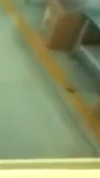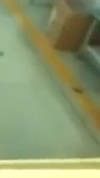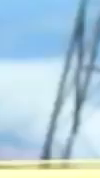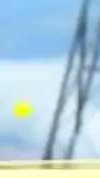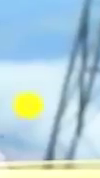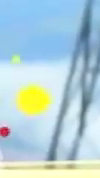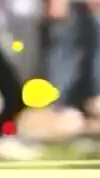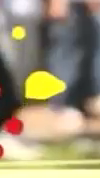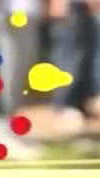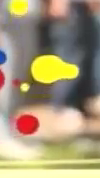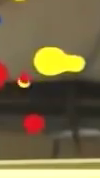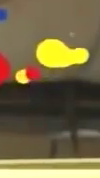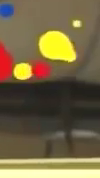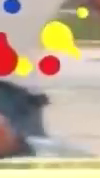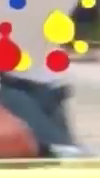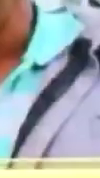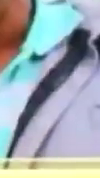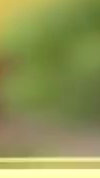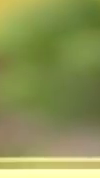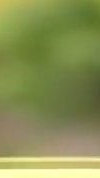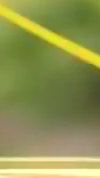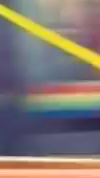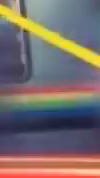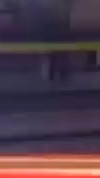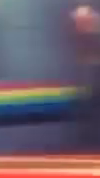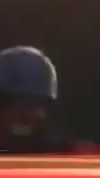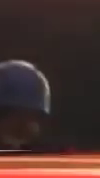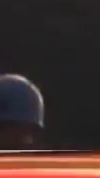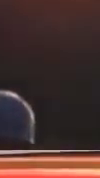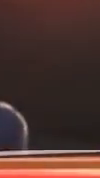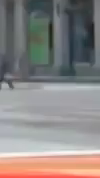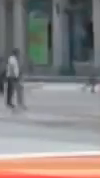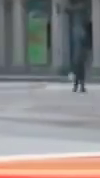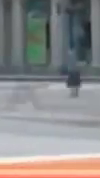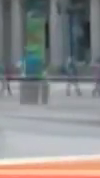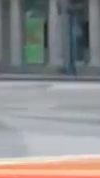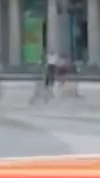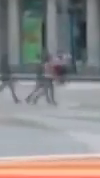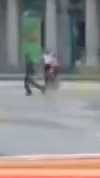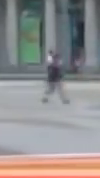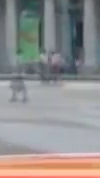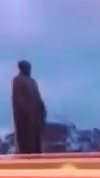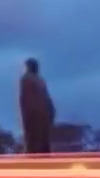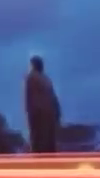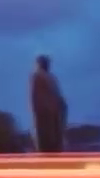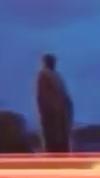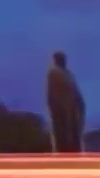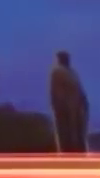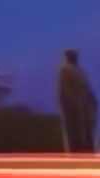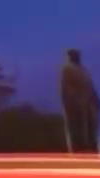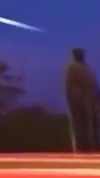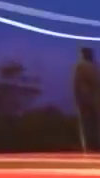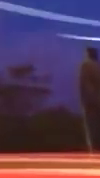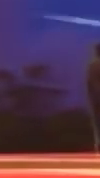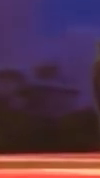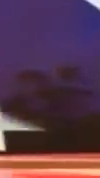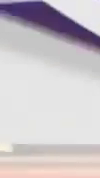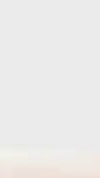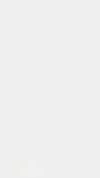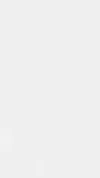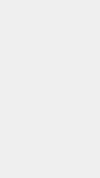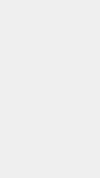Bienvenidos y bienvenidas. A continuación, una transmisión conjunta de radio y televisión por su derecho a